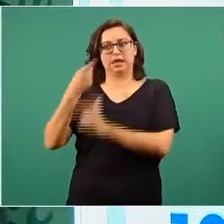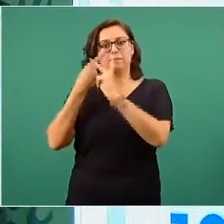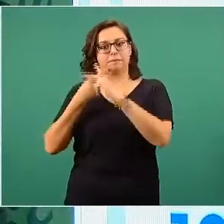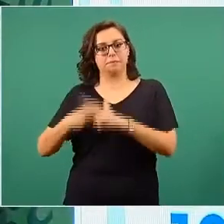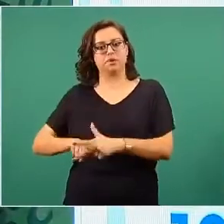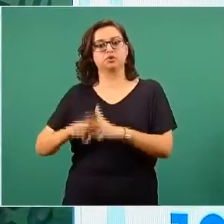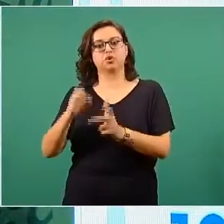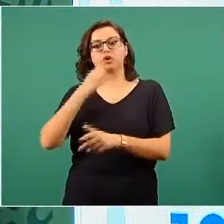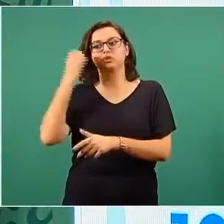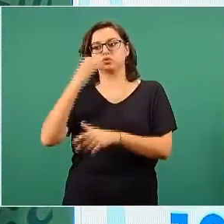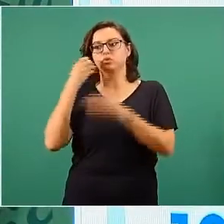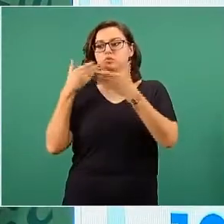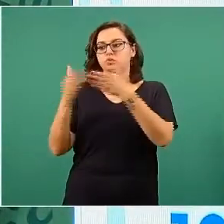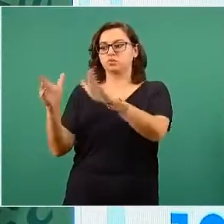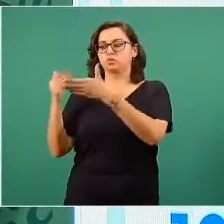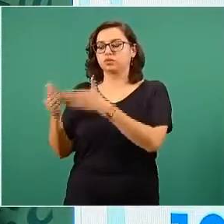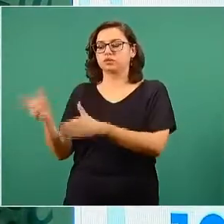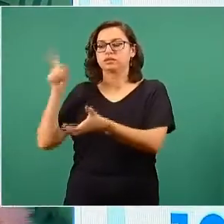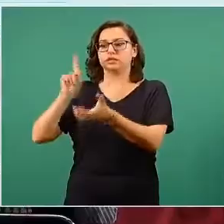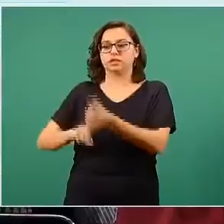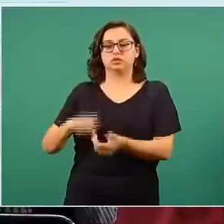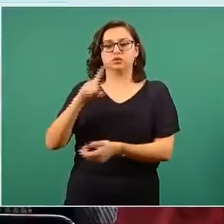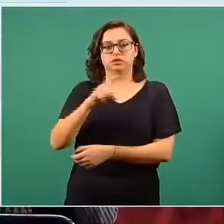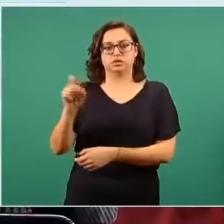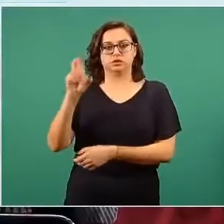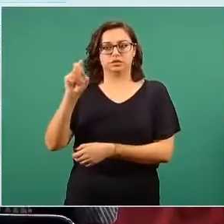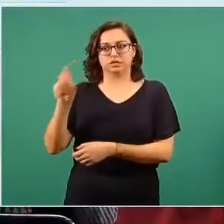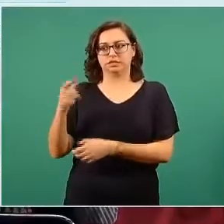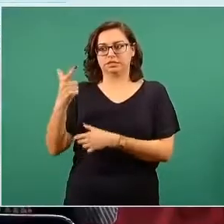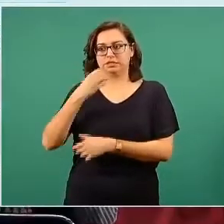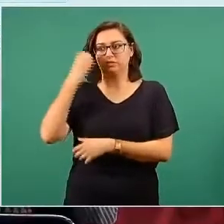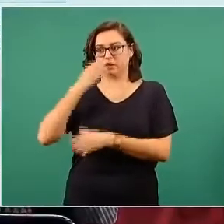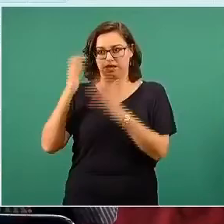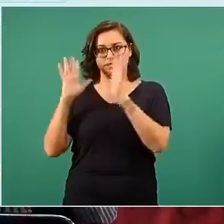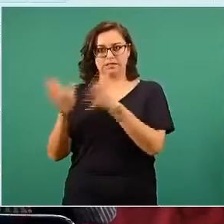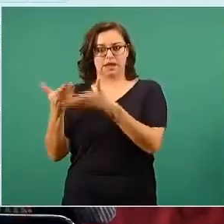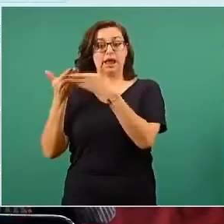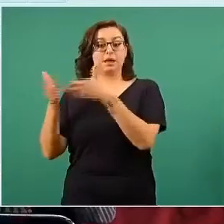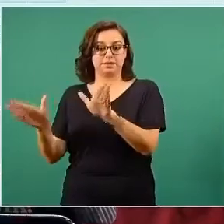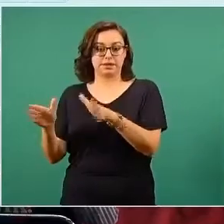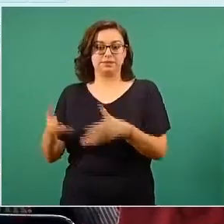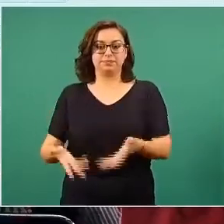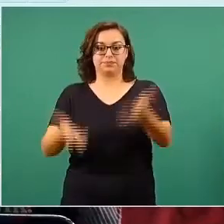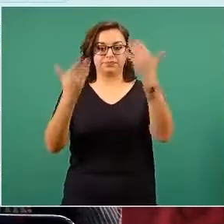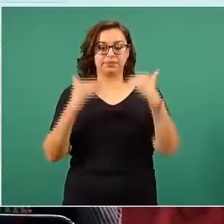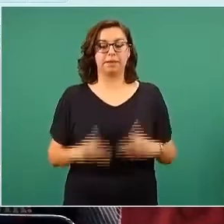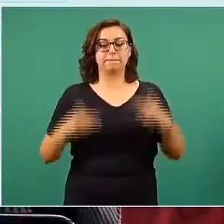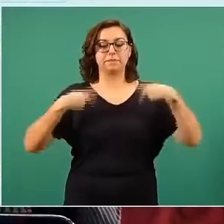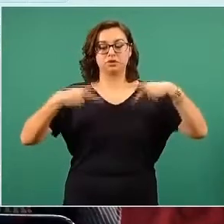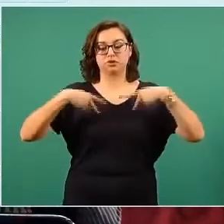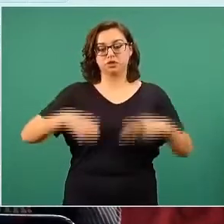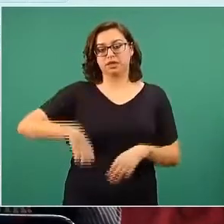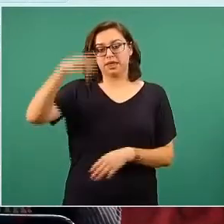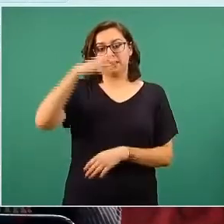escuelas en 137 instancias. Las personas adultas mayores,